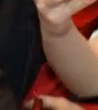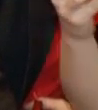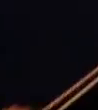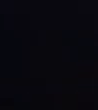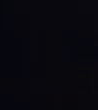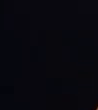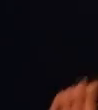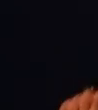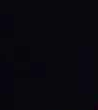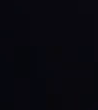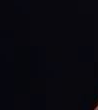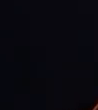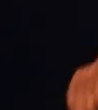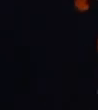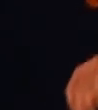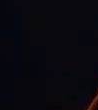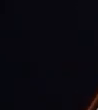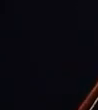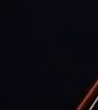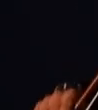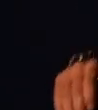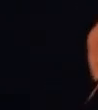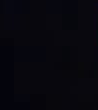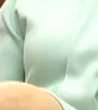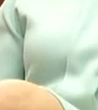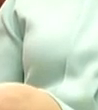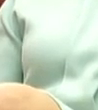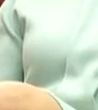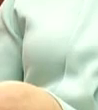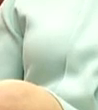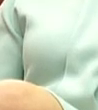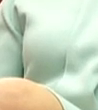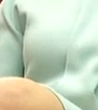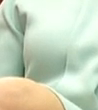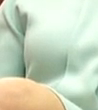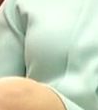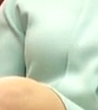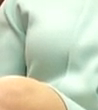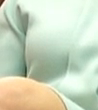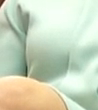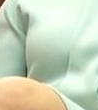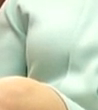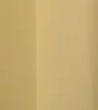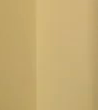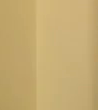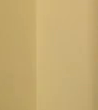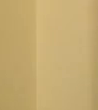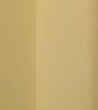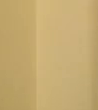Alberto Amarilla, xunto a Vanio Barcárcel, acapararon a atención dos espectadores, en especial a cantante que se estreaba na Sétima Arte.